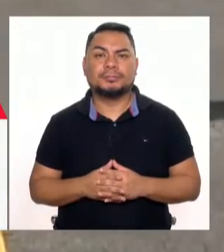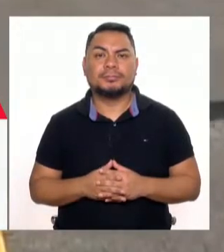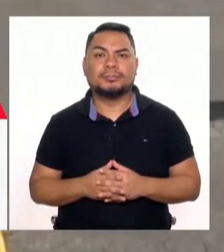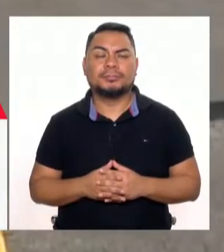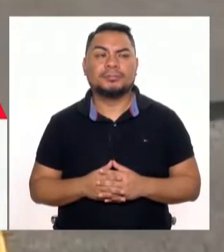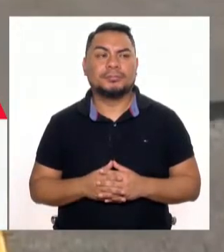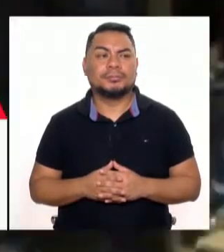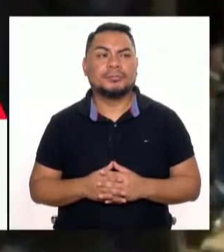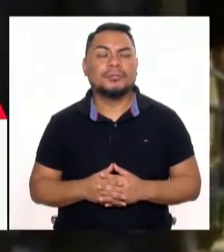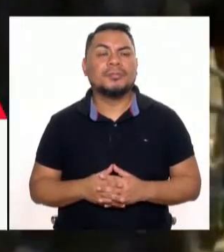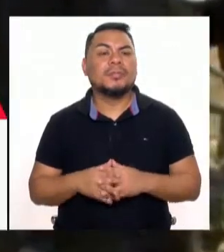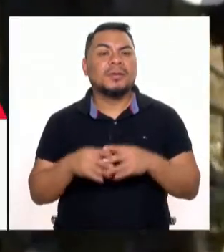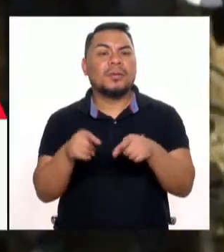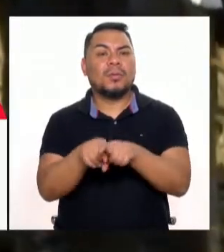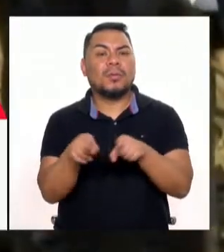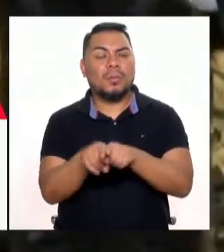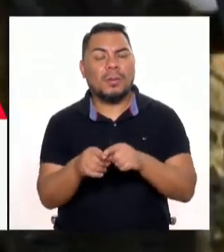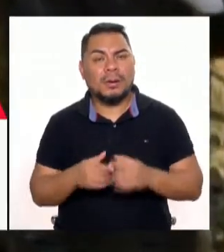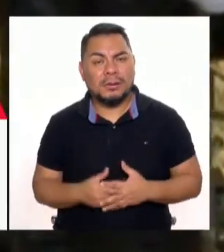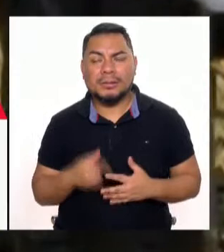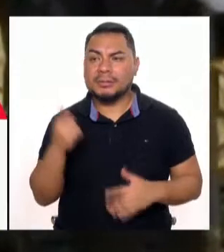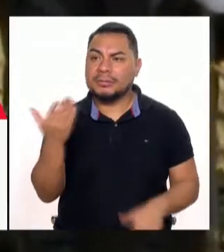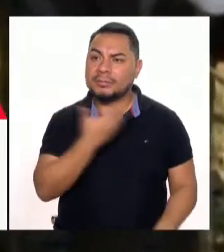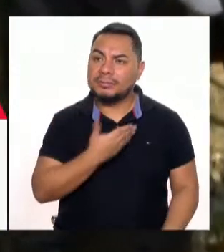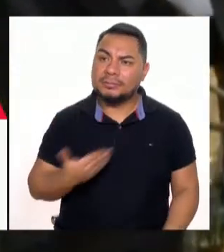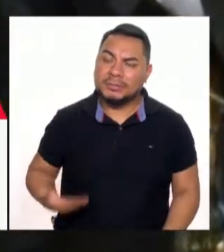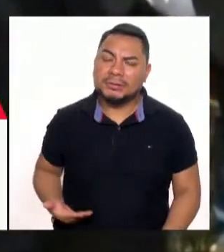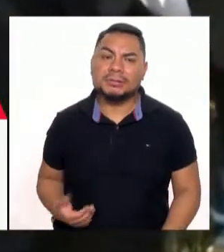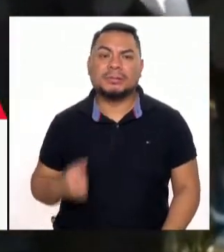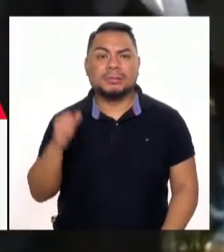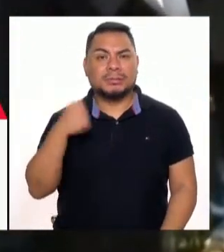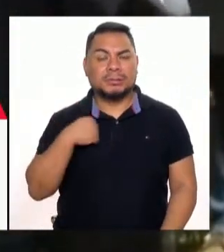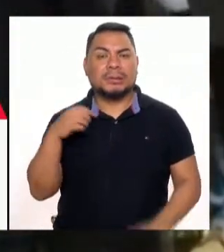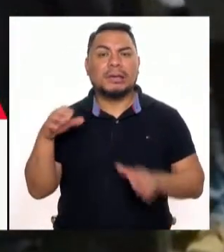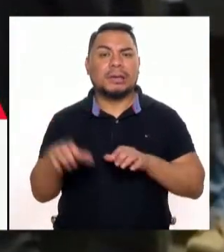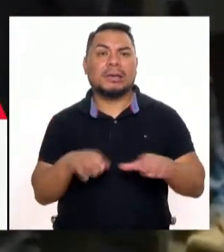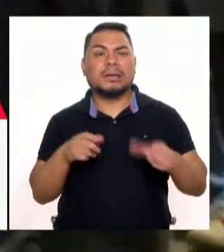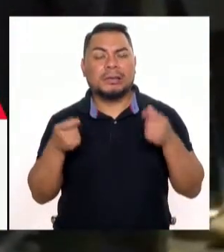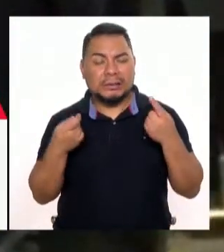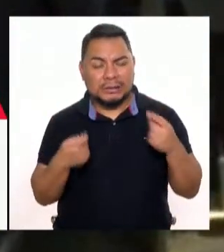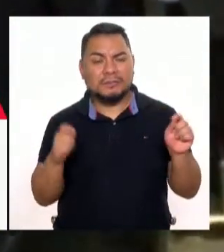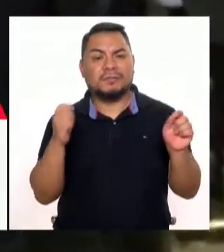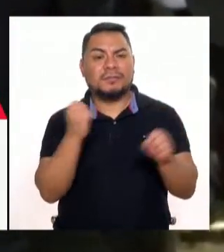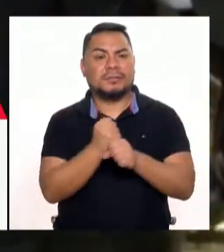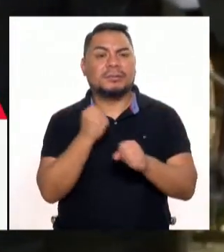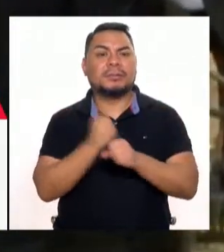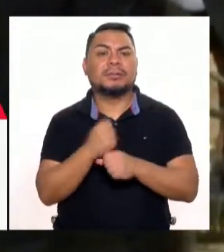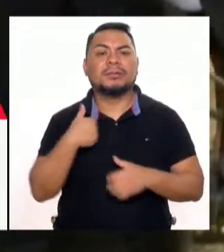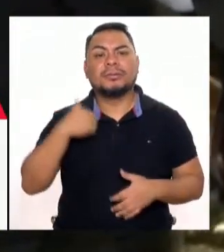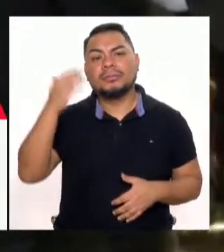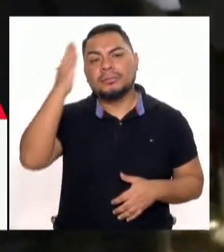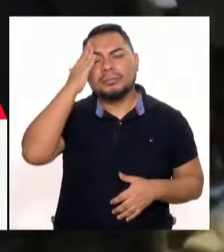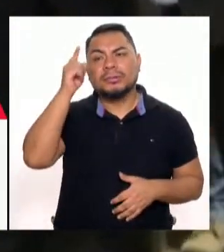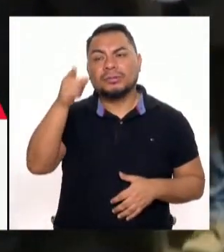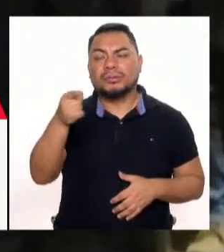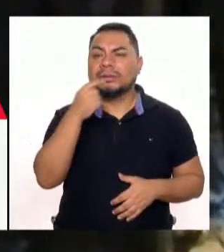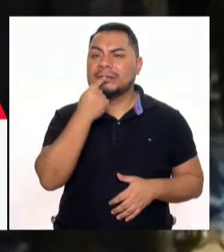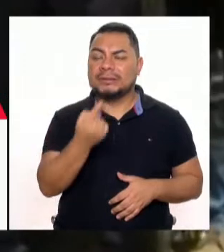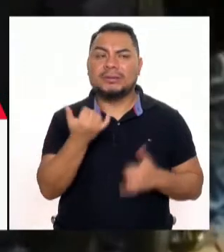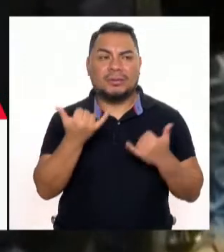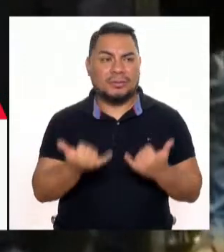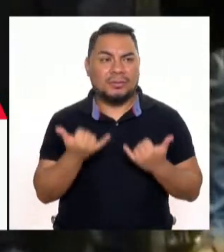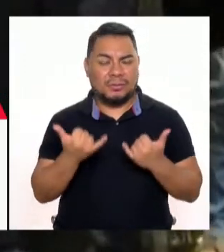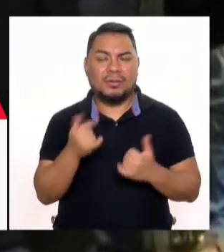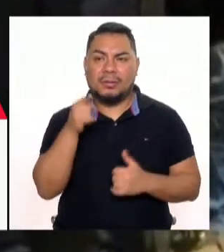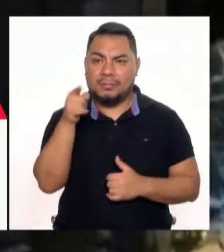del mismo modo presidenta estamos haciendo los esfuerzos Yo sé que hoy día lo va a decir Usted